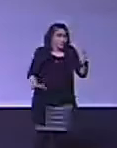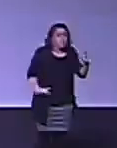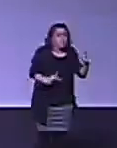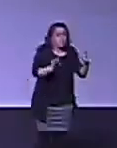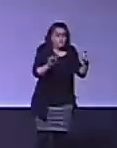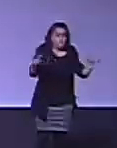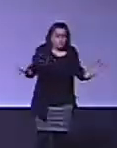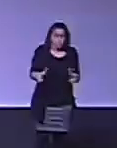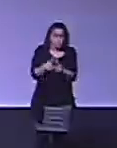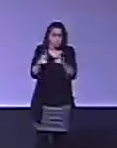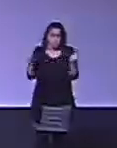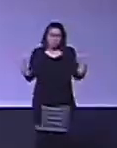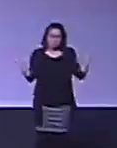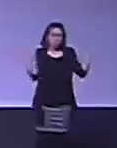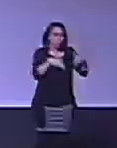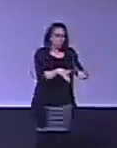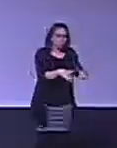ziren.